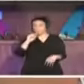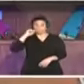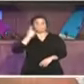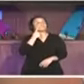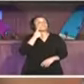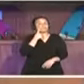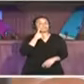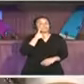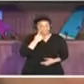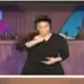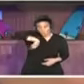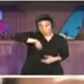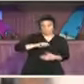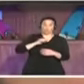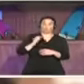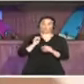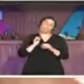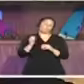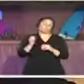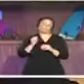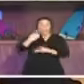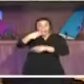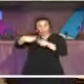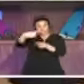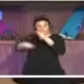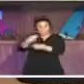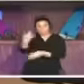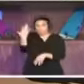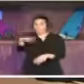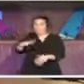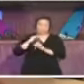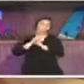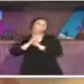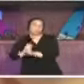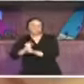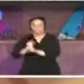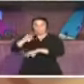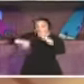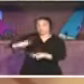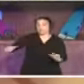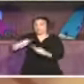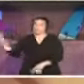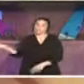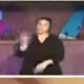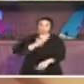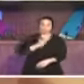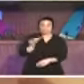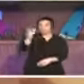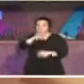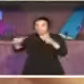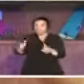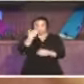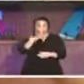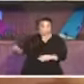que somos los esclavos de sus fraudes y gestiones, que somos los esclavos de reformas y recortes, de tanto impresentable